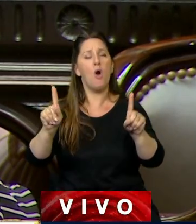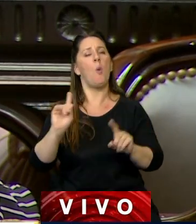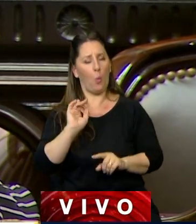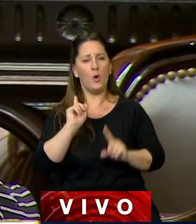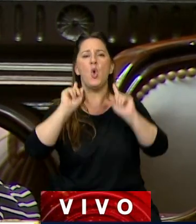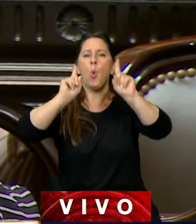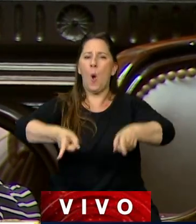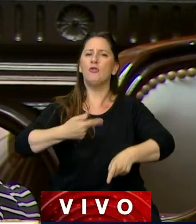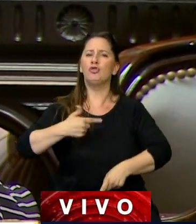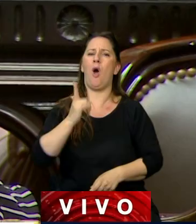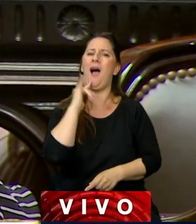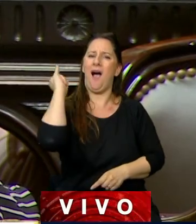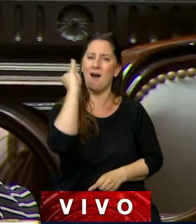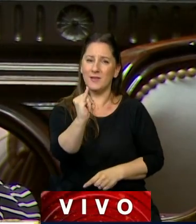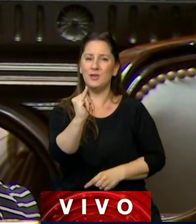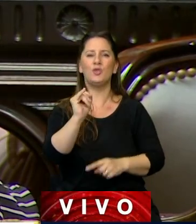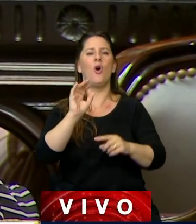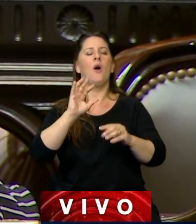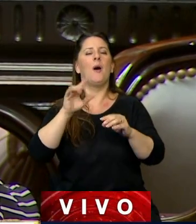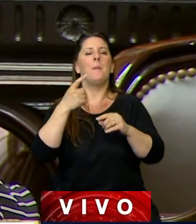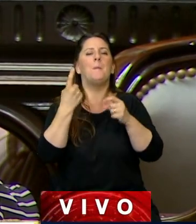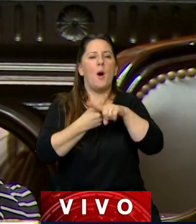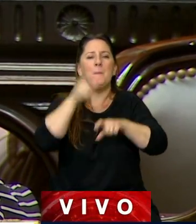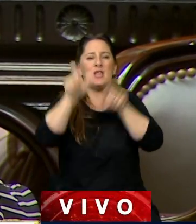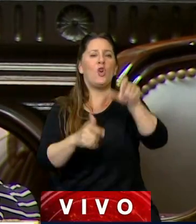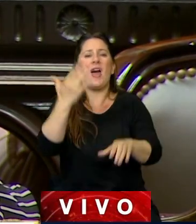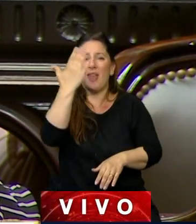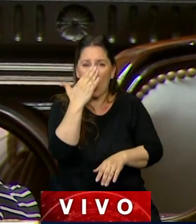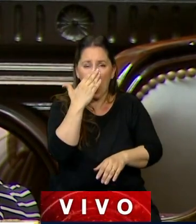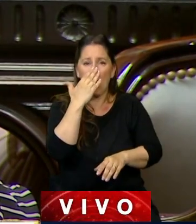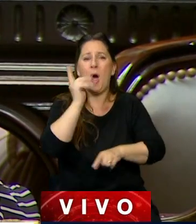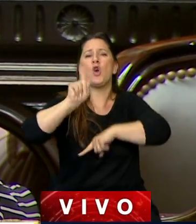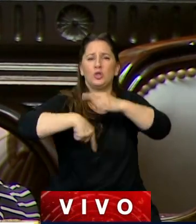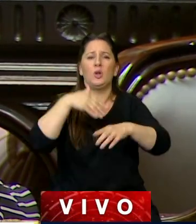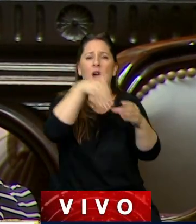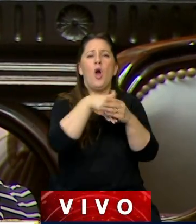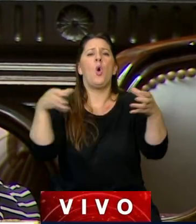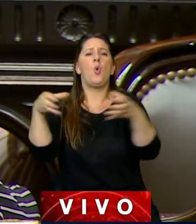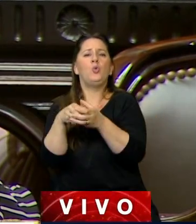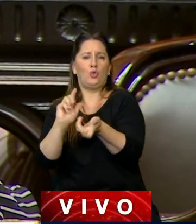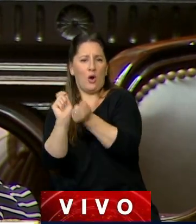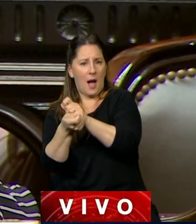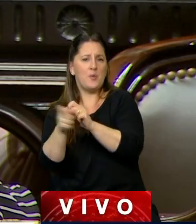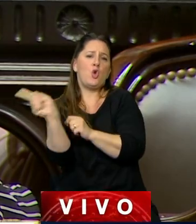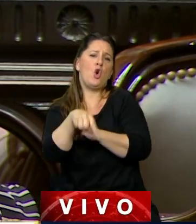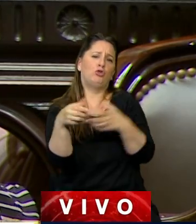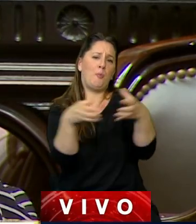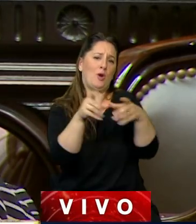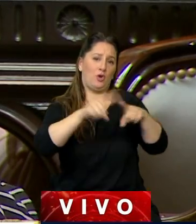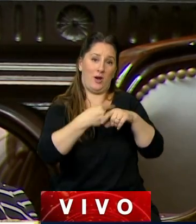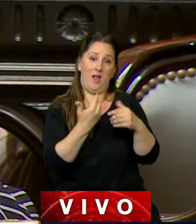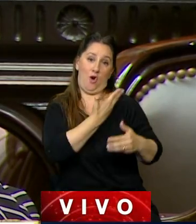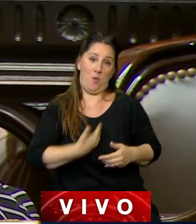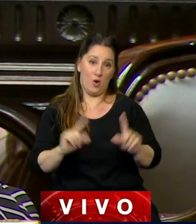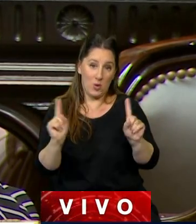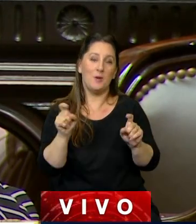informo que las motivaciones por las cuales los cordobeses van a seguir votando a Juntos por el Cambio y otros partidos que no son oficialistas son